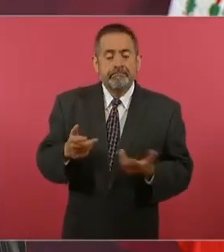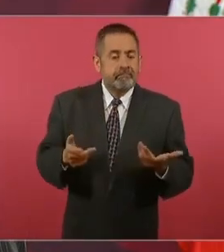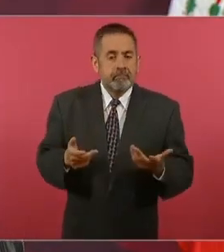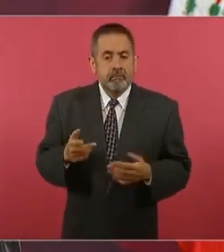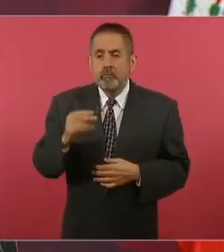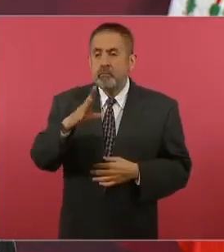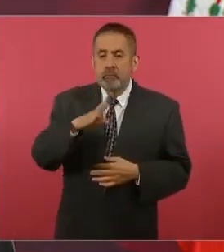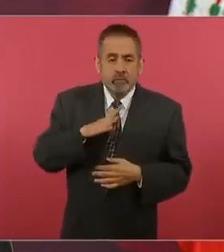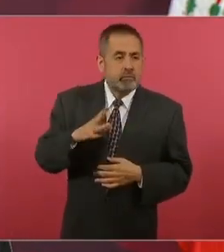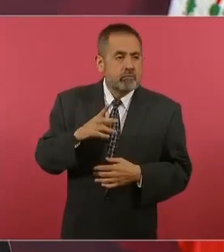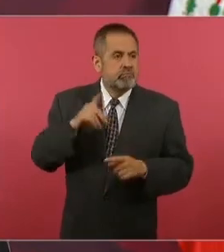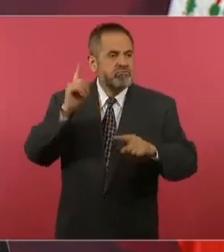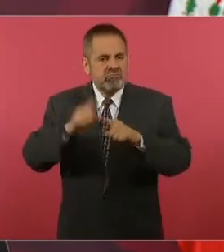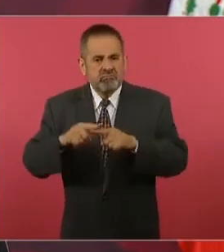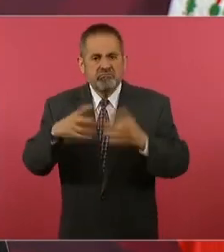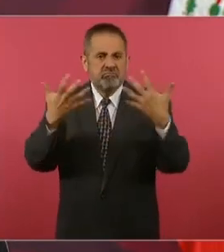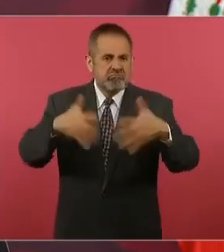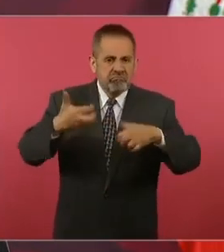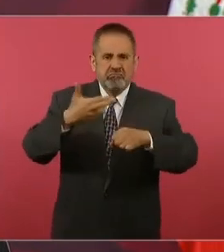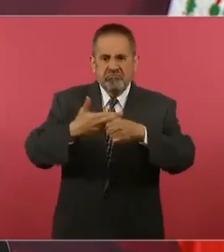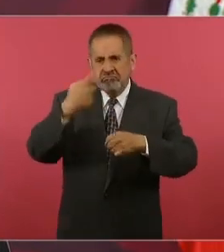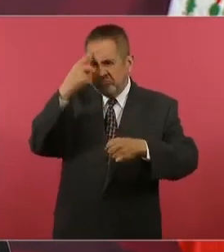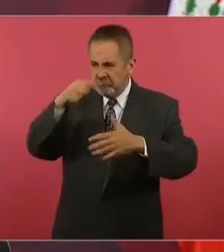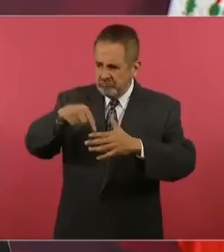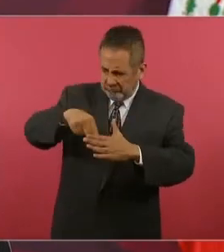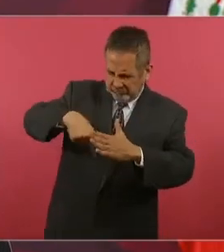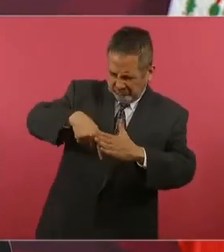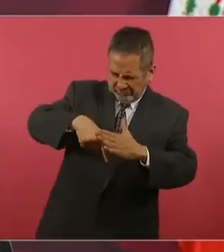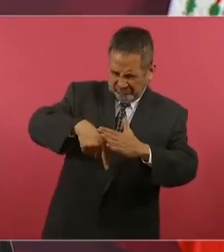de equipos de perforación.